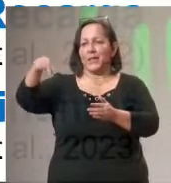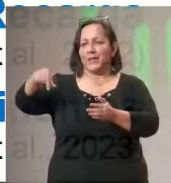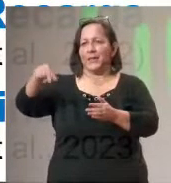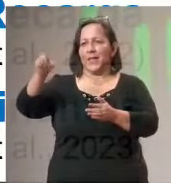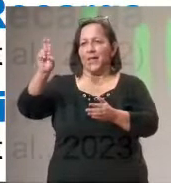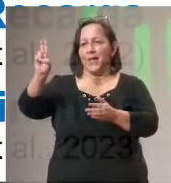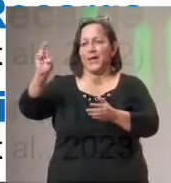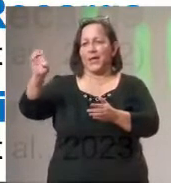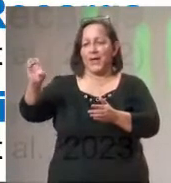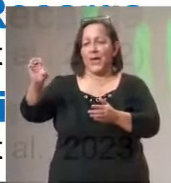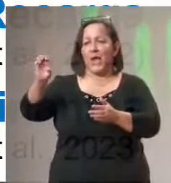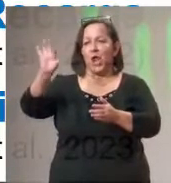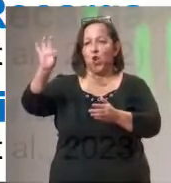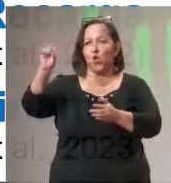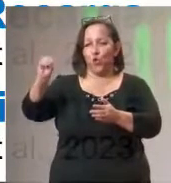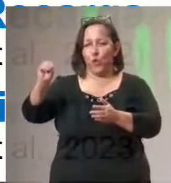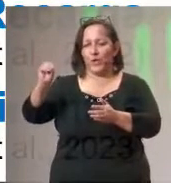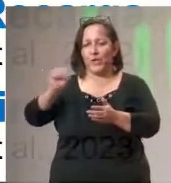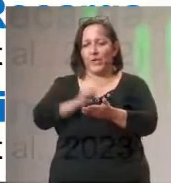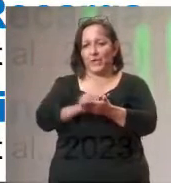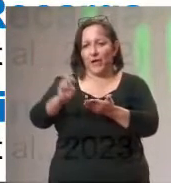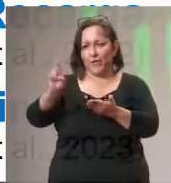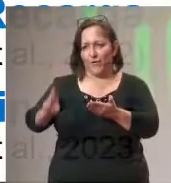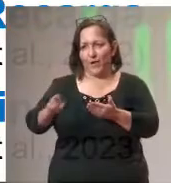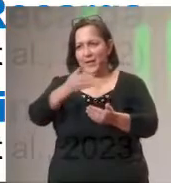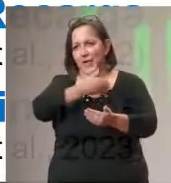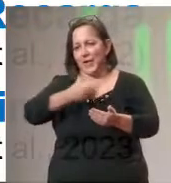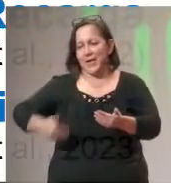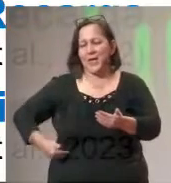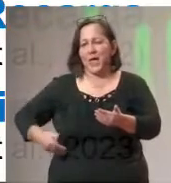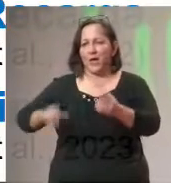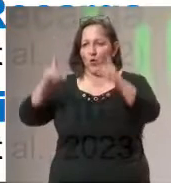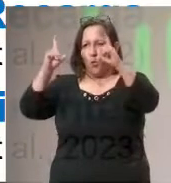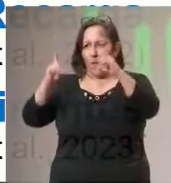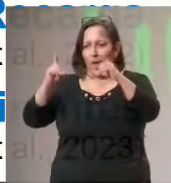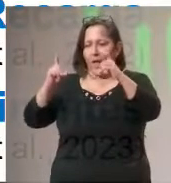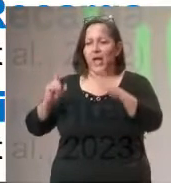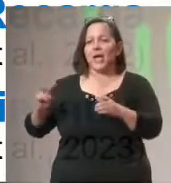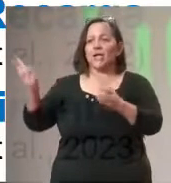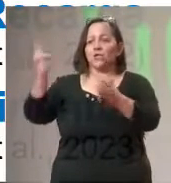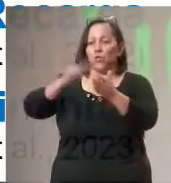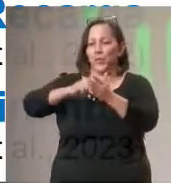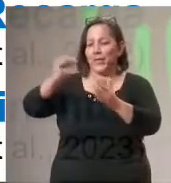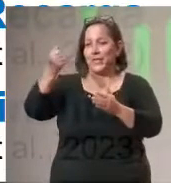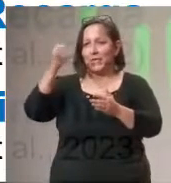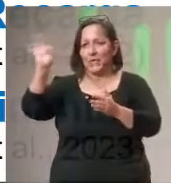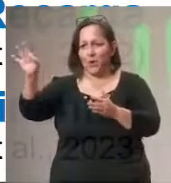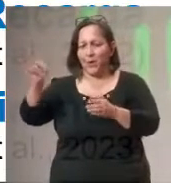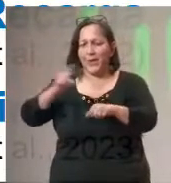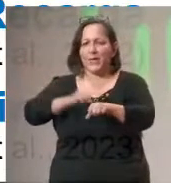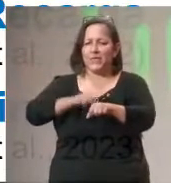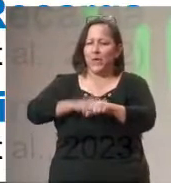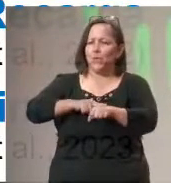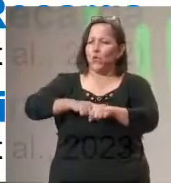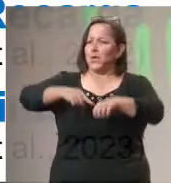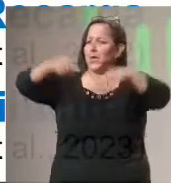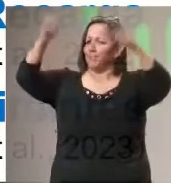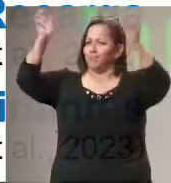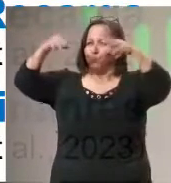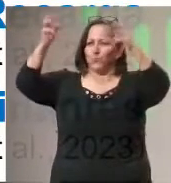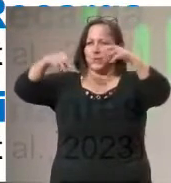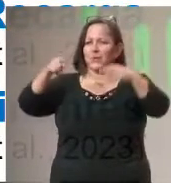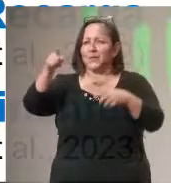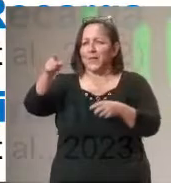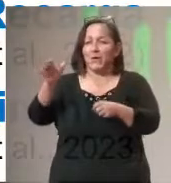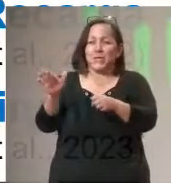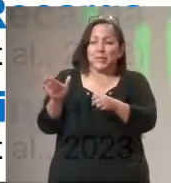Rafael, tomada en septiembre del 2019. En el pico de la estación lluviosa, ustedes pueden ver cómo